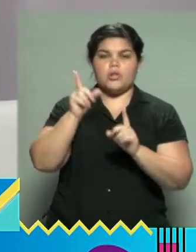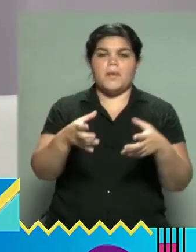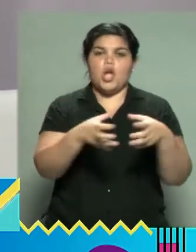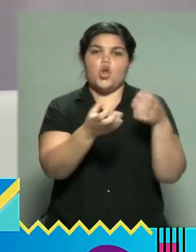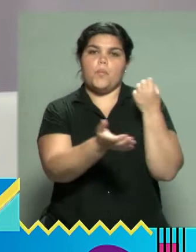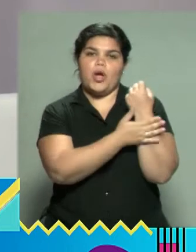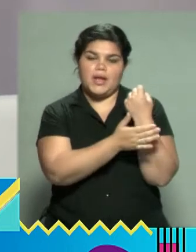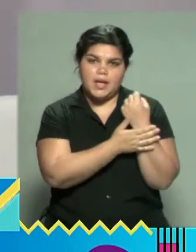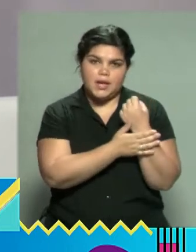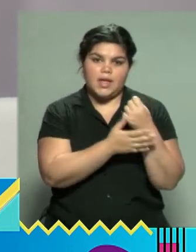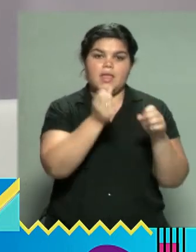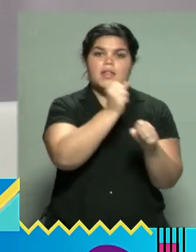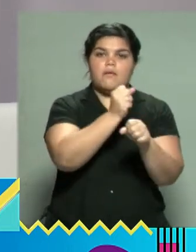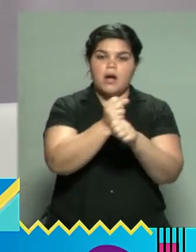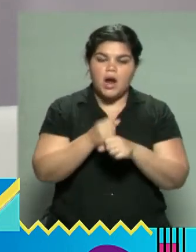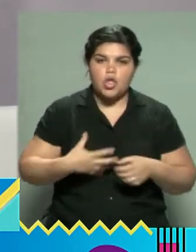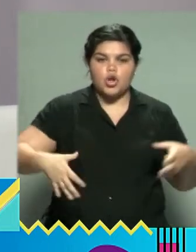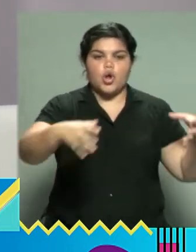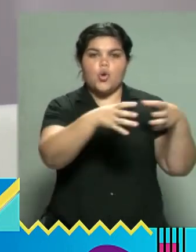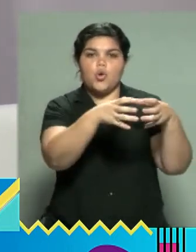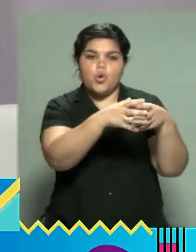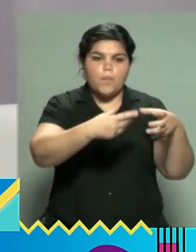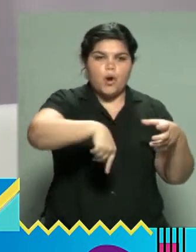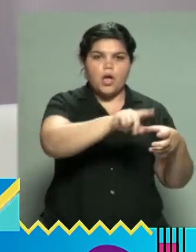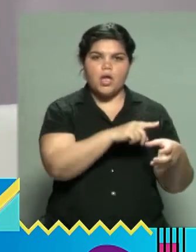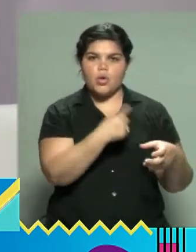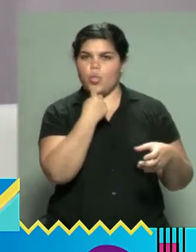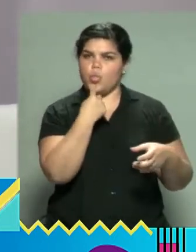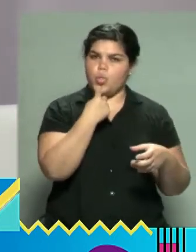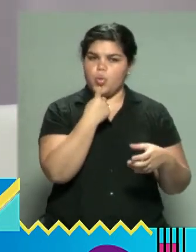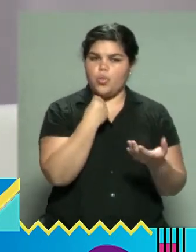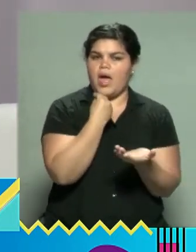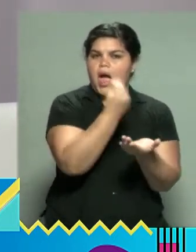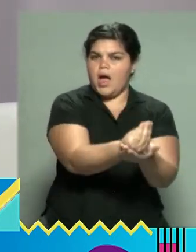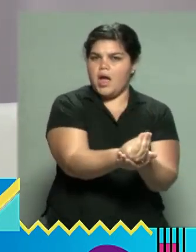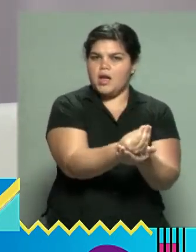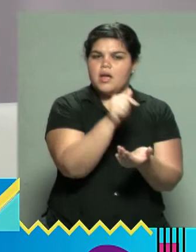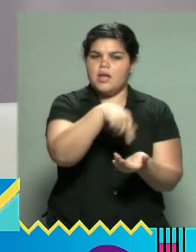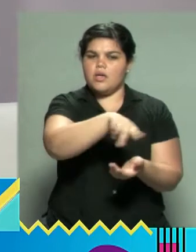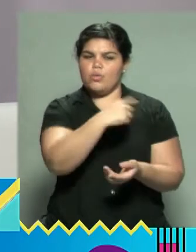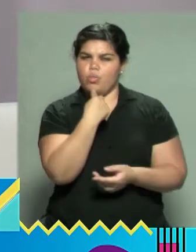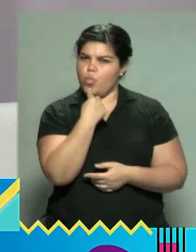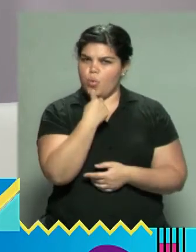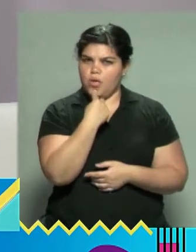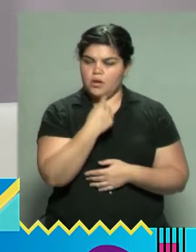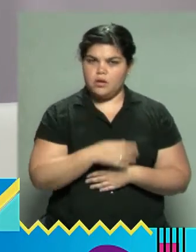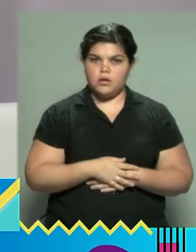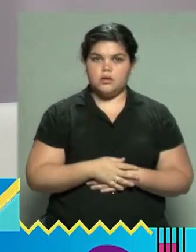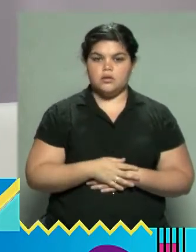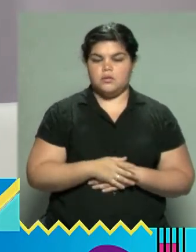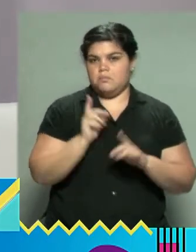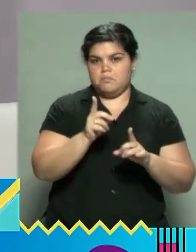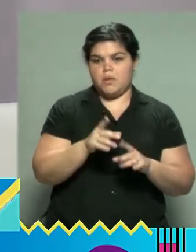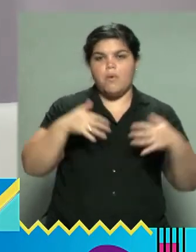izquierda, trabajadores organizados que han empezado a cuestionar la dirección de los gremios. Sin ir más lejos, por ejemplo, en la marcha